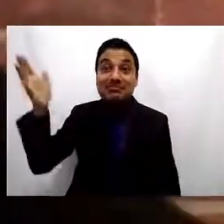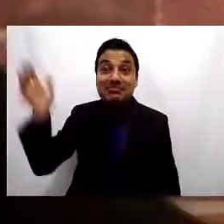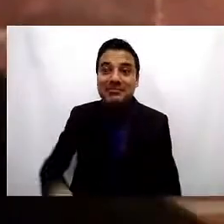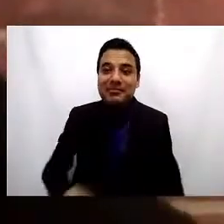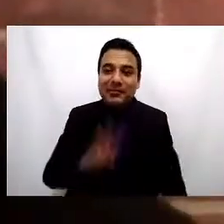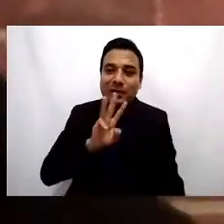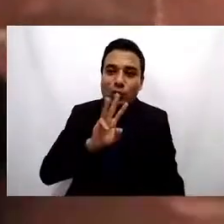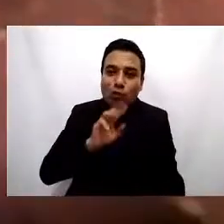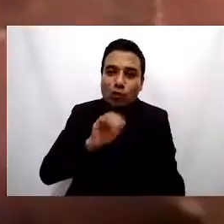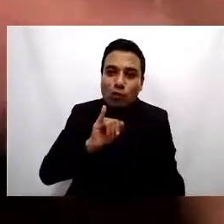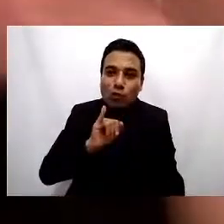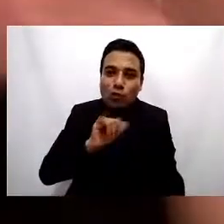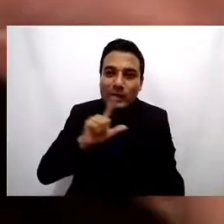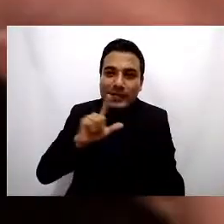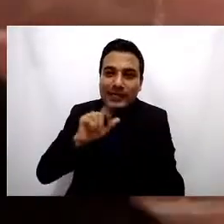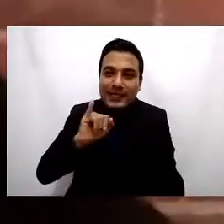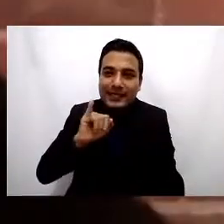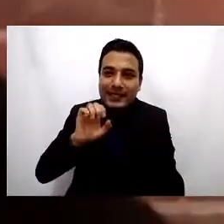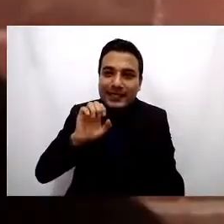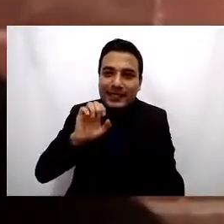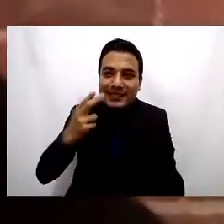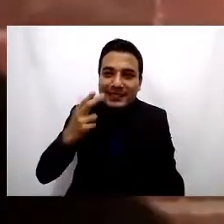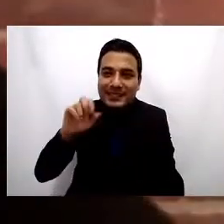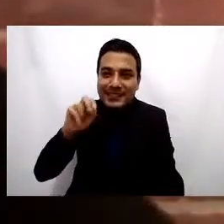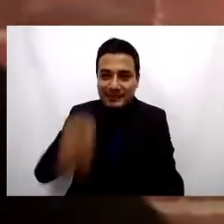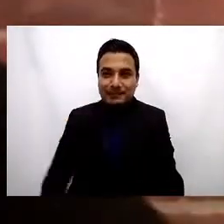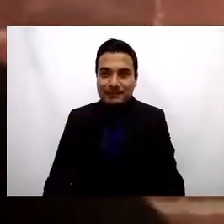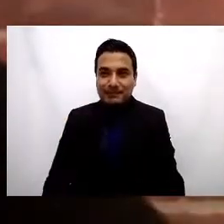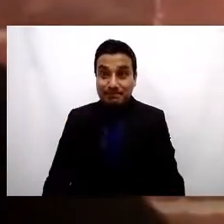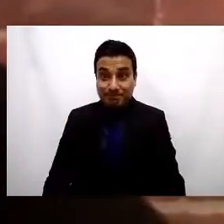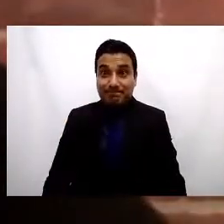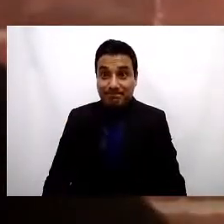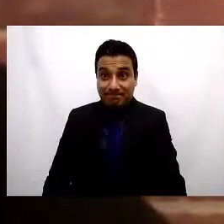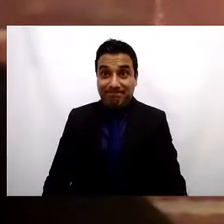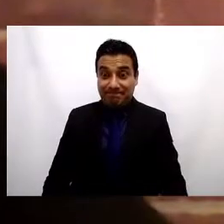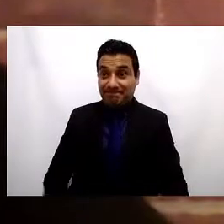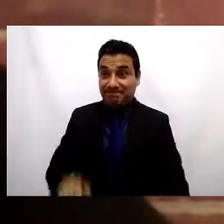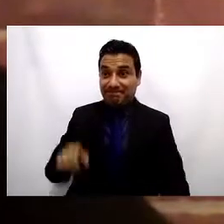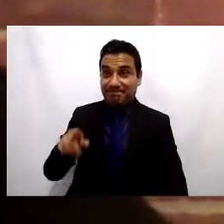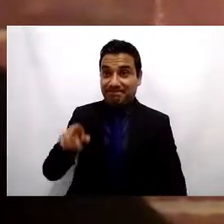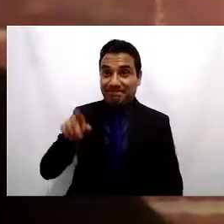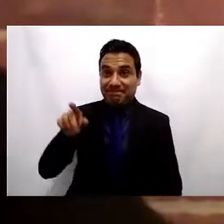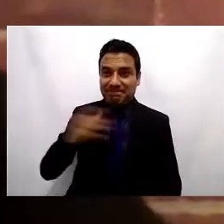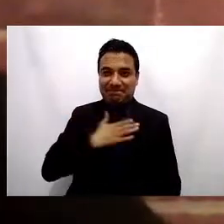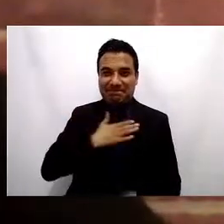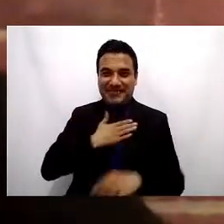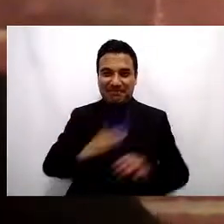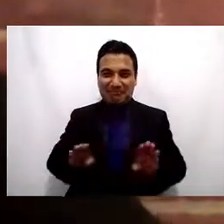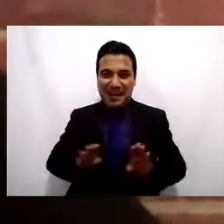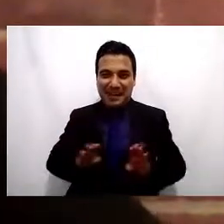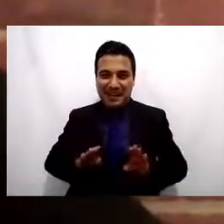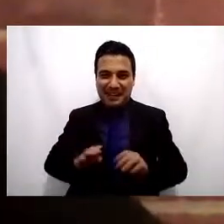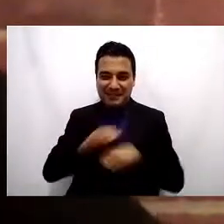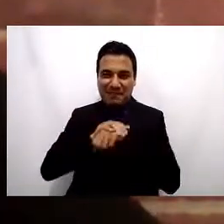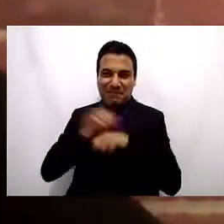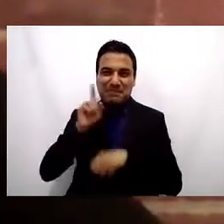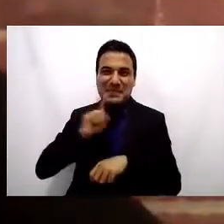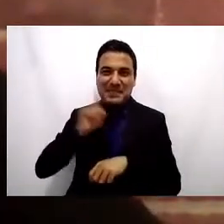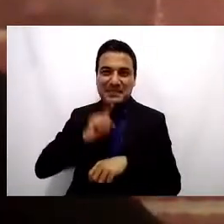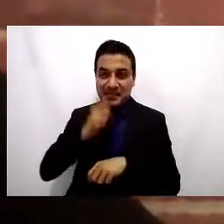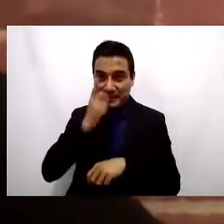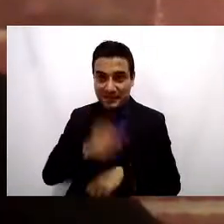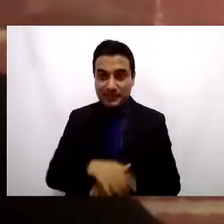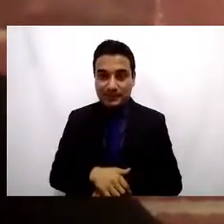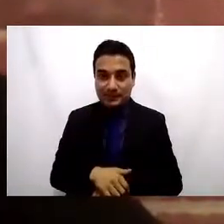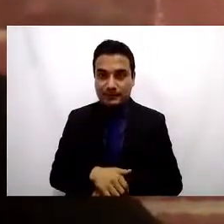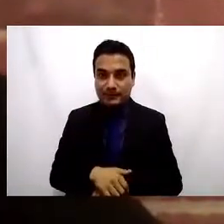Ching, y durante mucho tiempo mi compañera y sus amigas decían, para